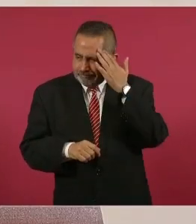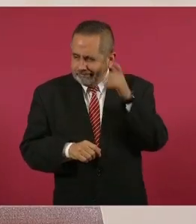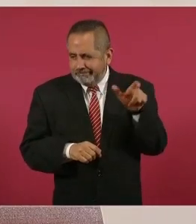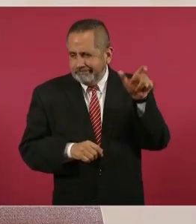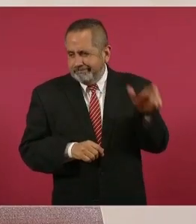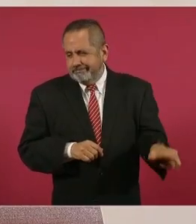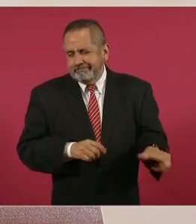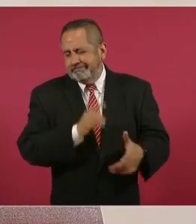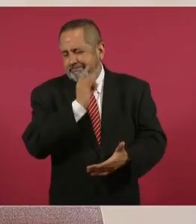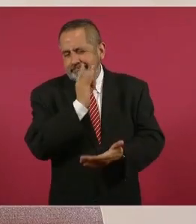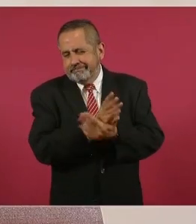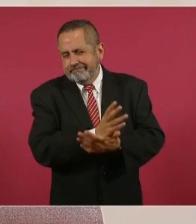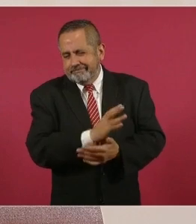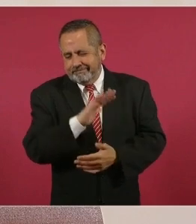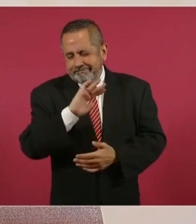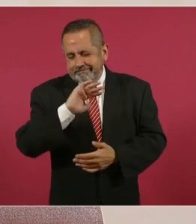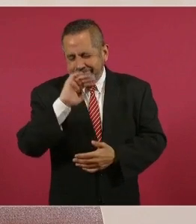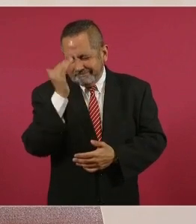son